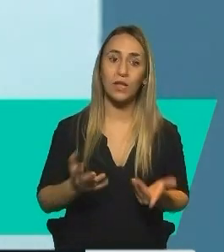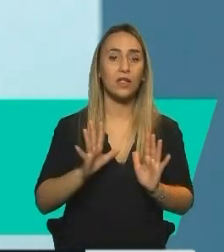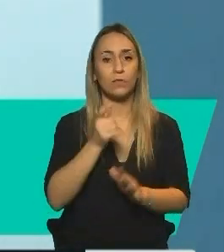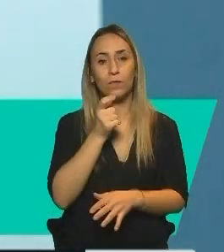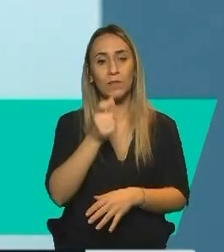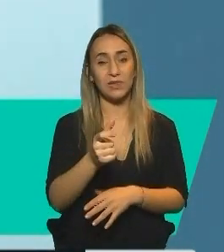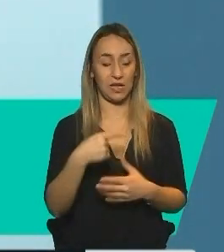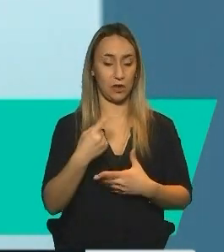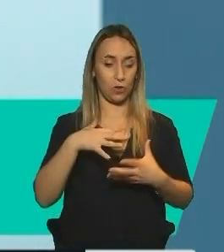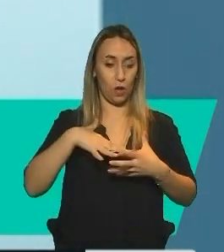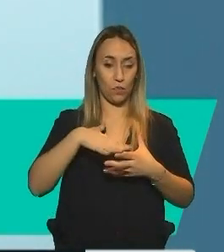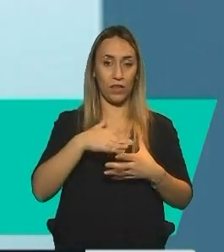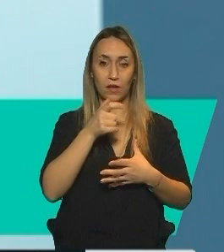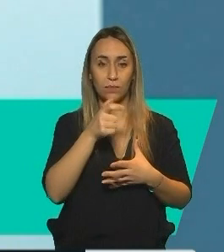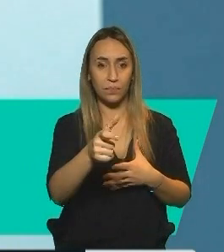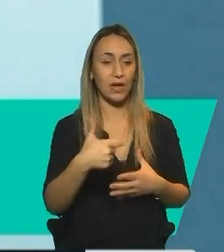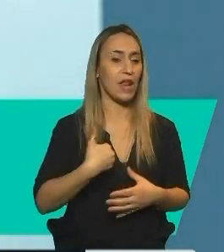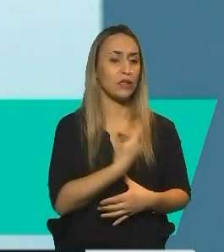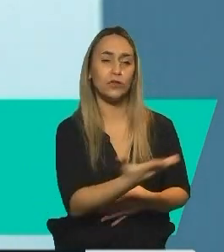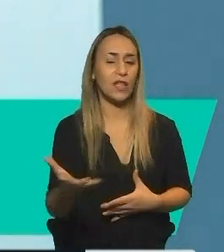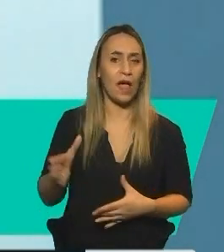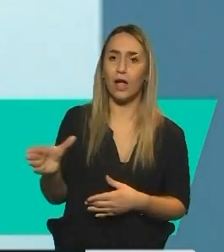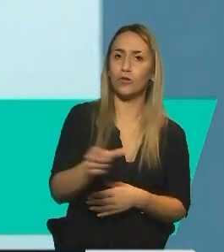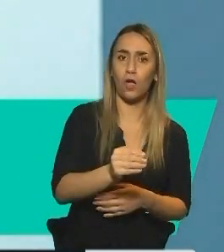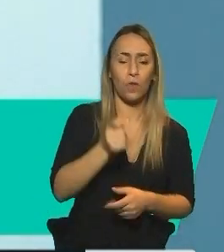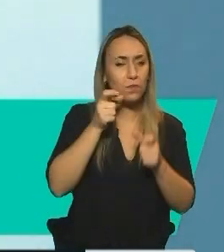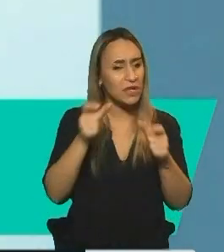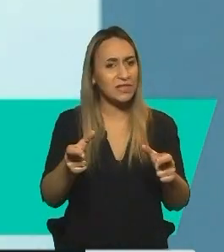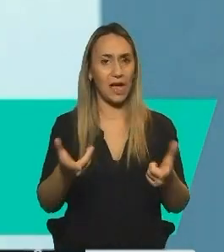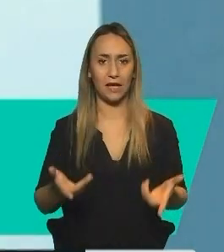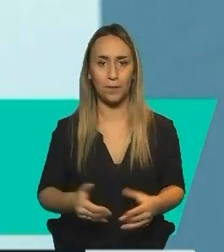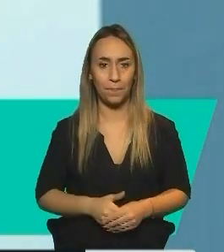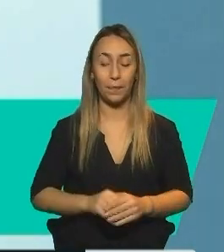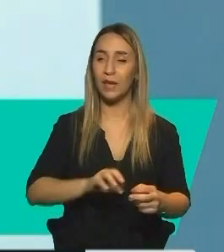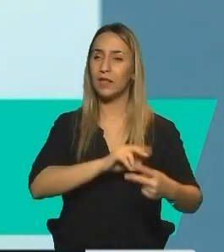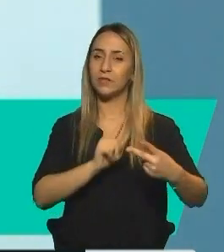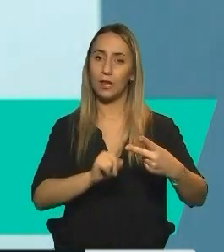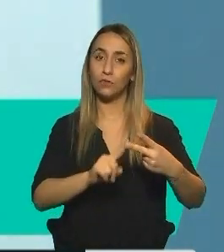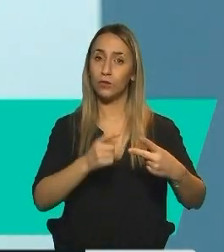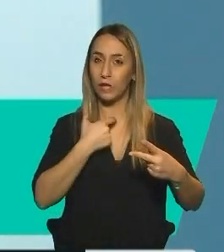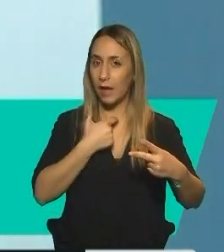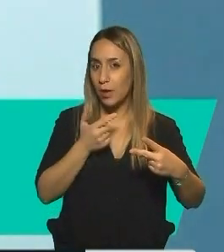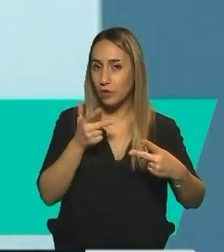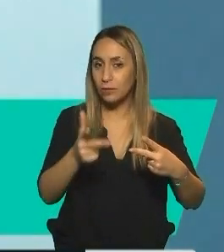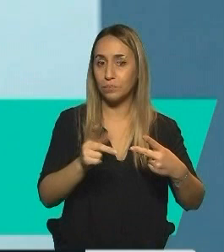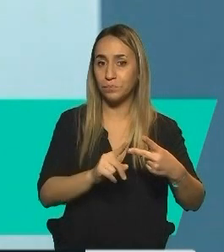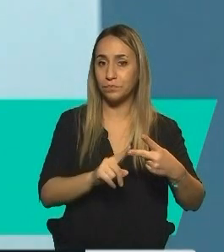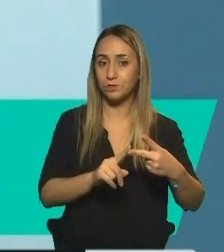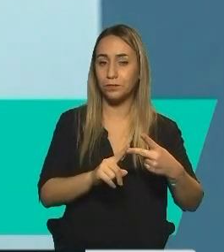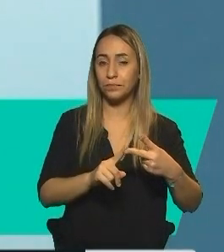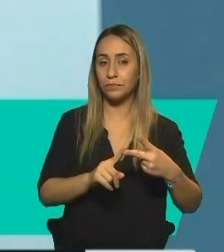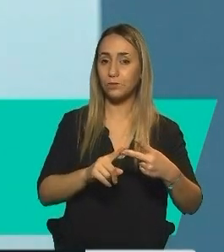a la comunidad también, a la sociedad en su conjunto. Y el segundo mensaje es que nuestro